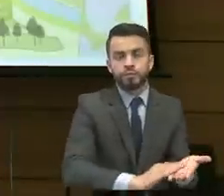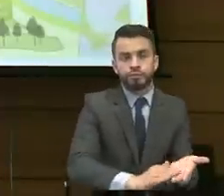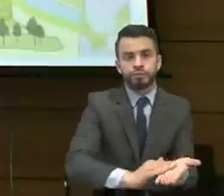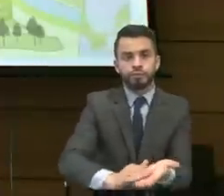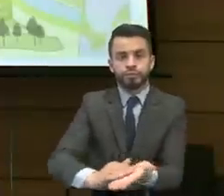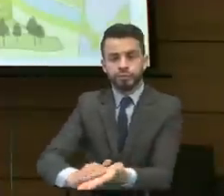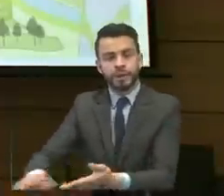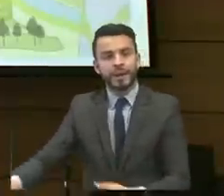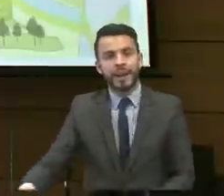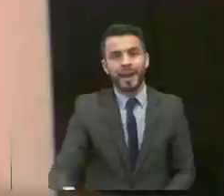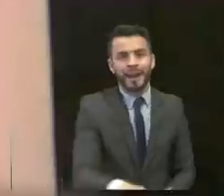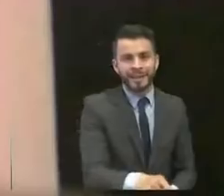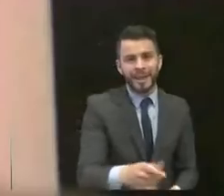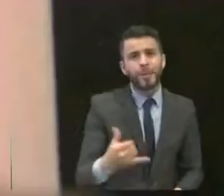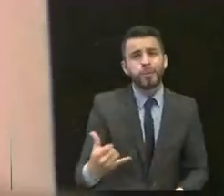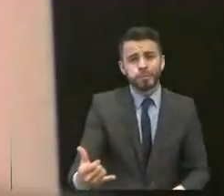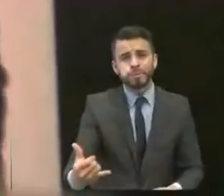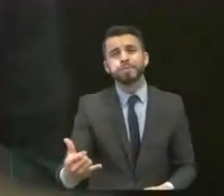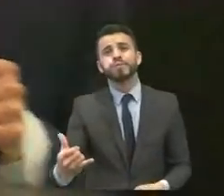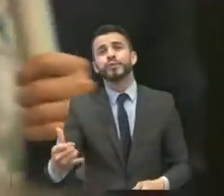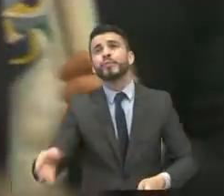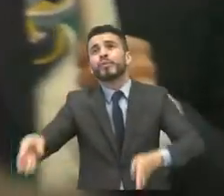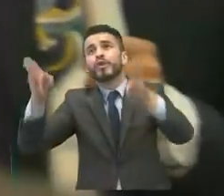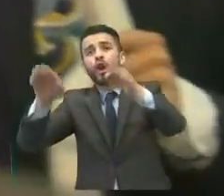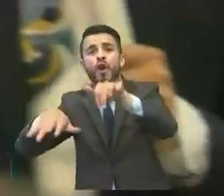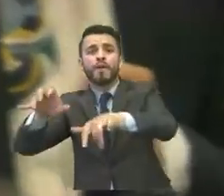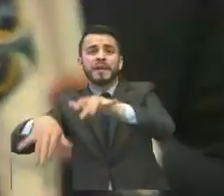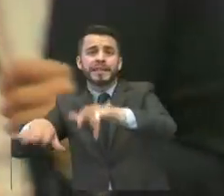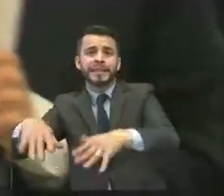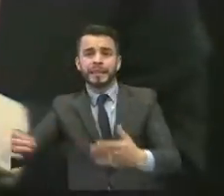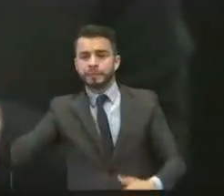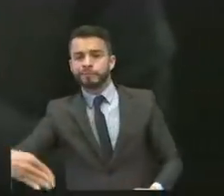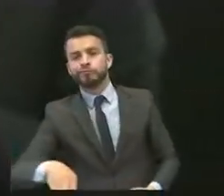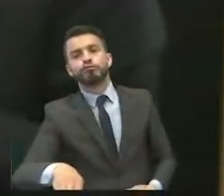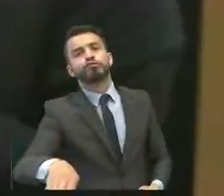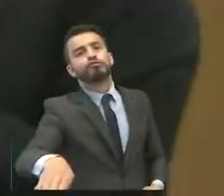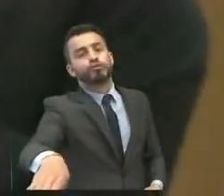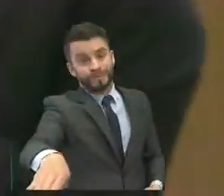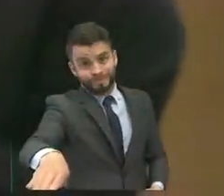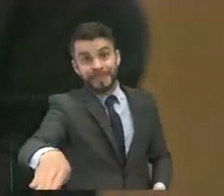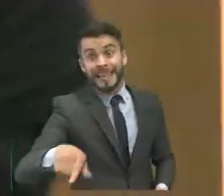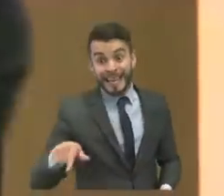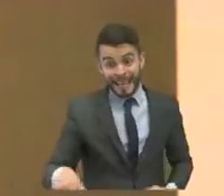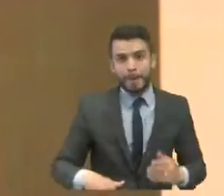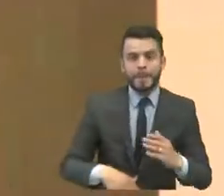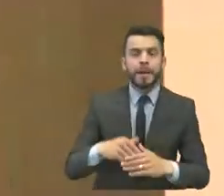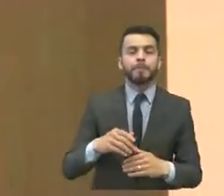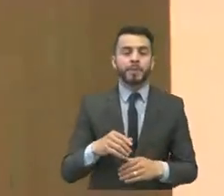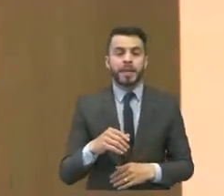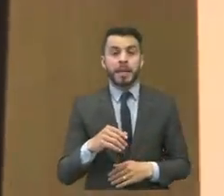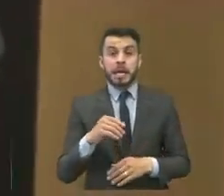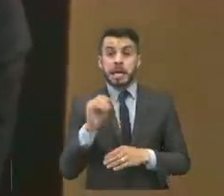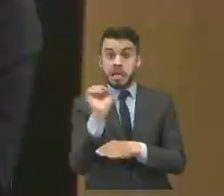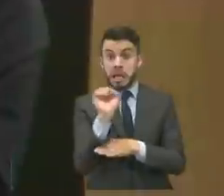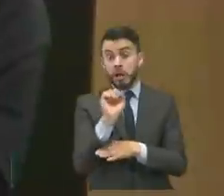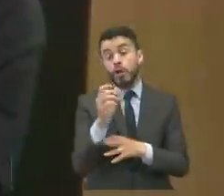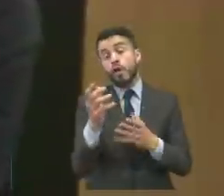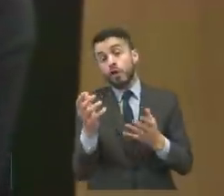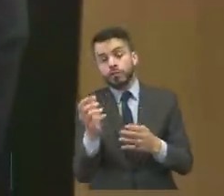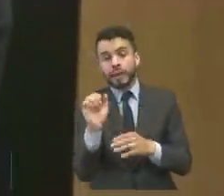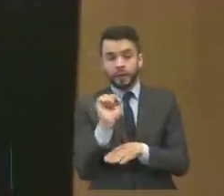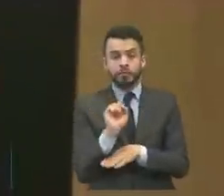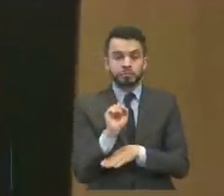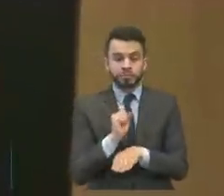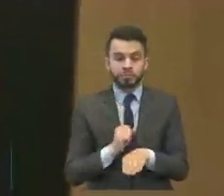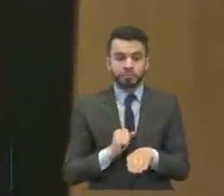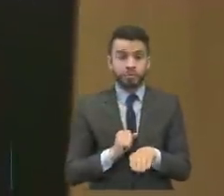algunos garajes, algunas oficinas, pues la gente tiene que entrar a parquear, entonces va a haber un carril pacificado, compartido.